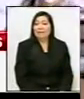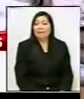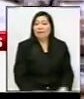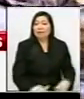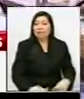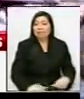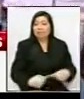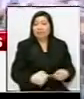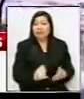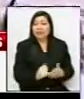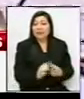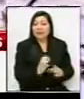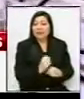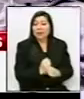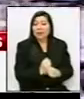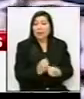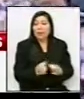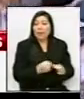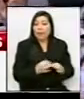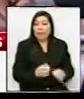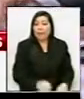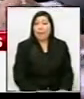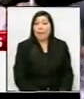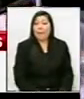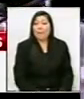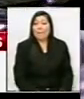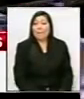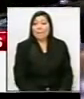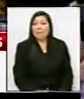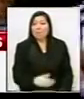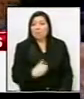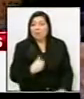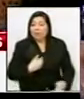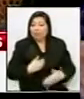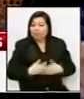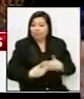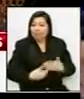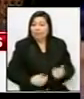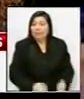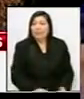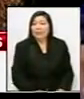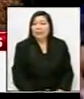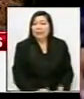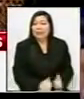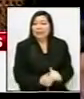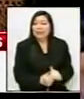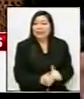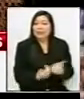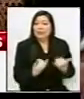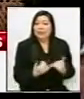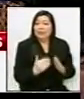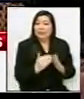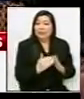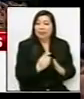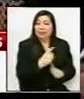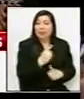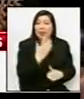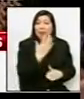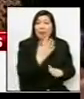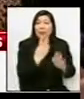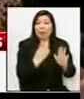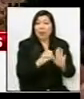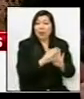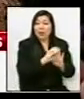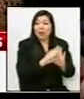debate y discurso que se sujeta a la interpretación que se pueda generar respecto a la remoción prevista en el artículo 157 de